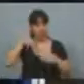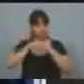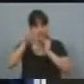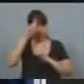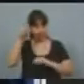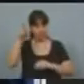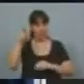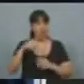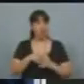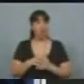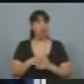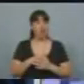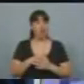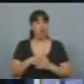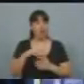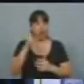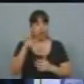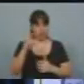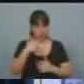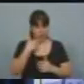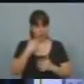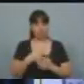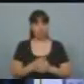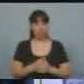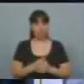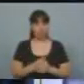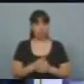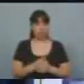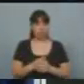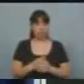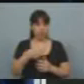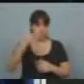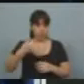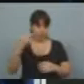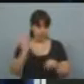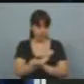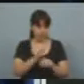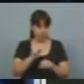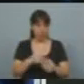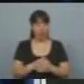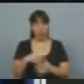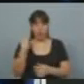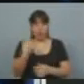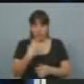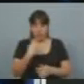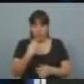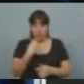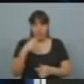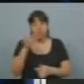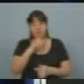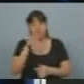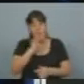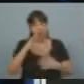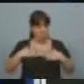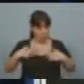en el sanatorio de Los Arcos? Estamos hablando de cosas que no son verdades. Sí, presumiblemente con